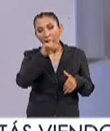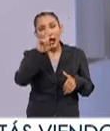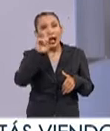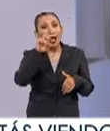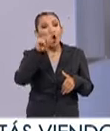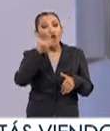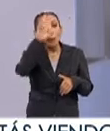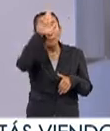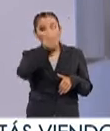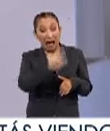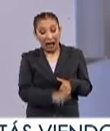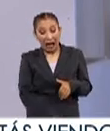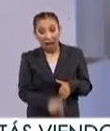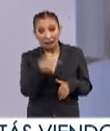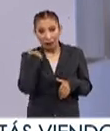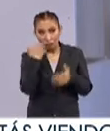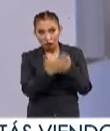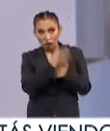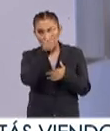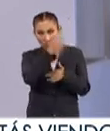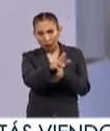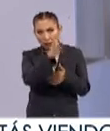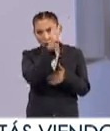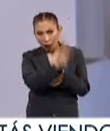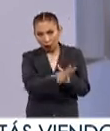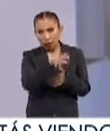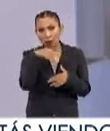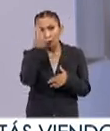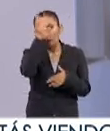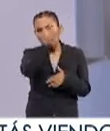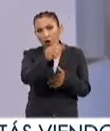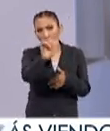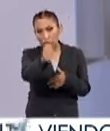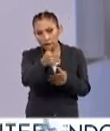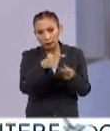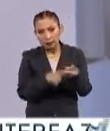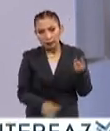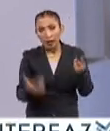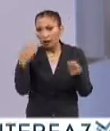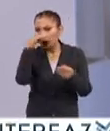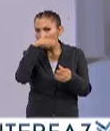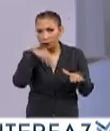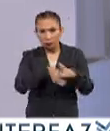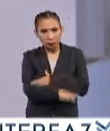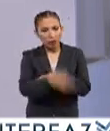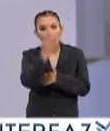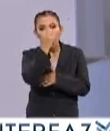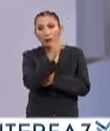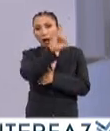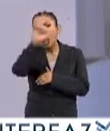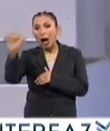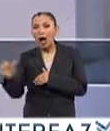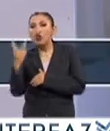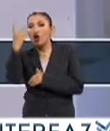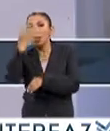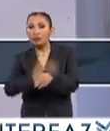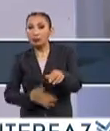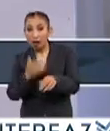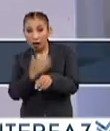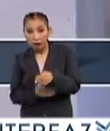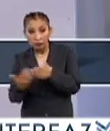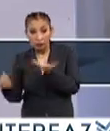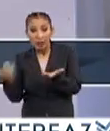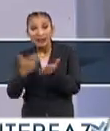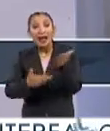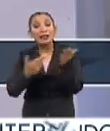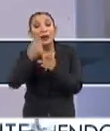estar todos los martes, o sea, el siguiente martes 4, el siguiente martes 11, es entrada gratuita, de 9 a 2 de la tarde,